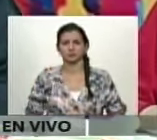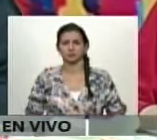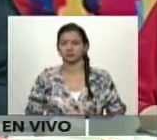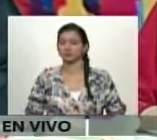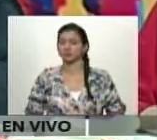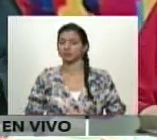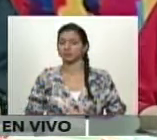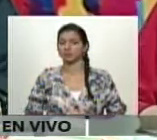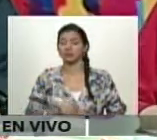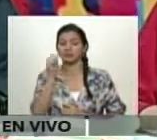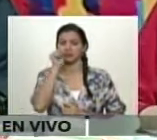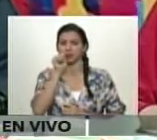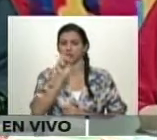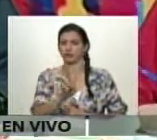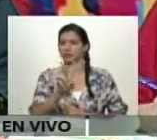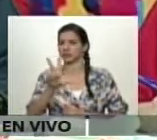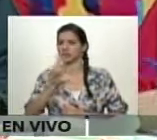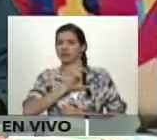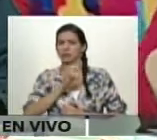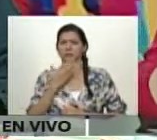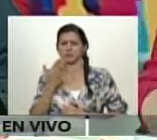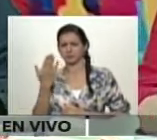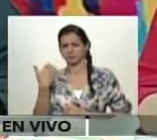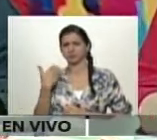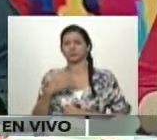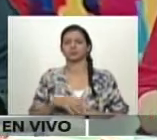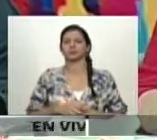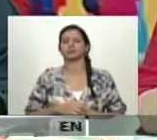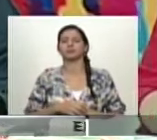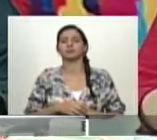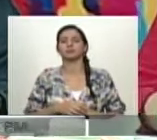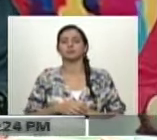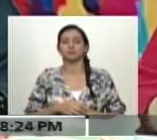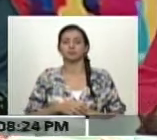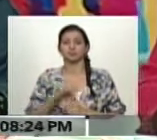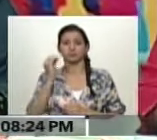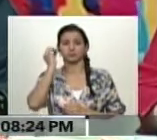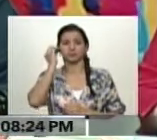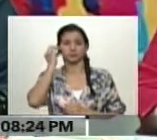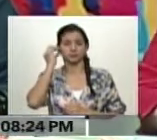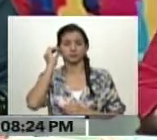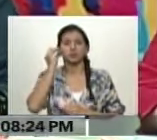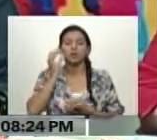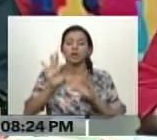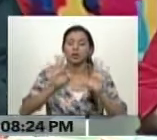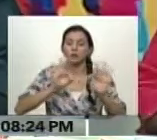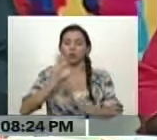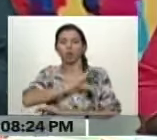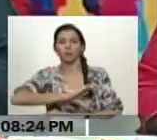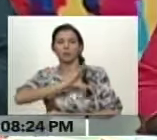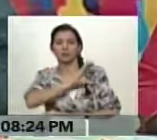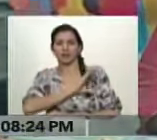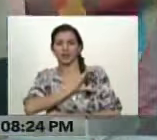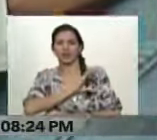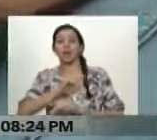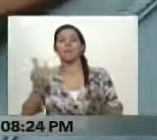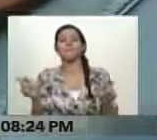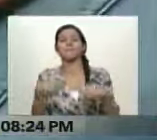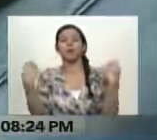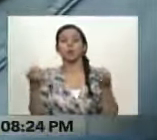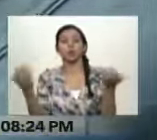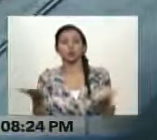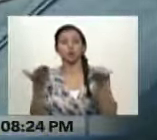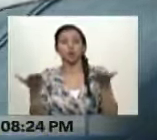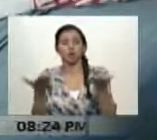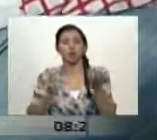El sábado 23 de enero conformamos un comité promotor nacional. Ese